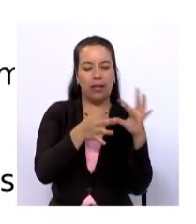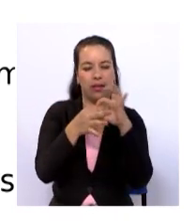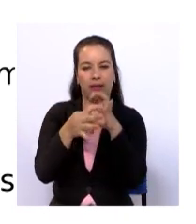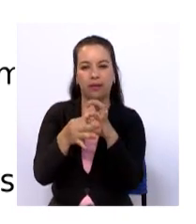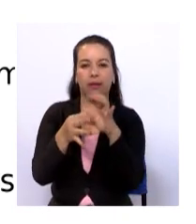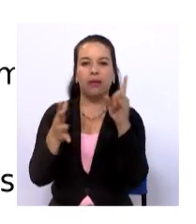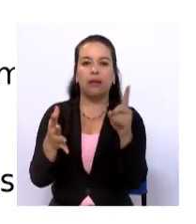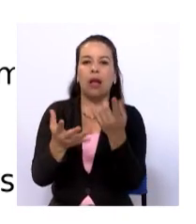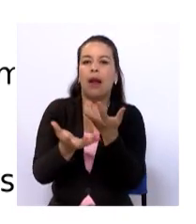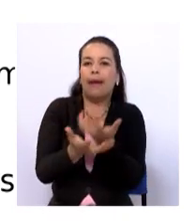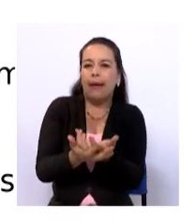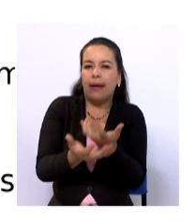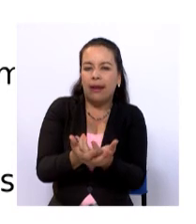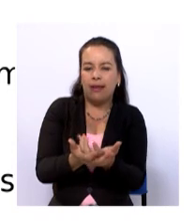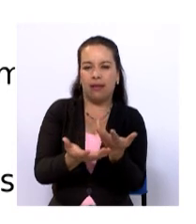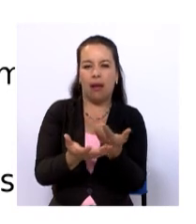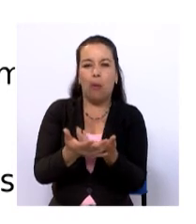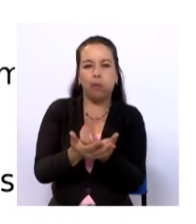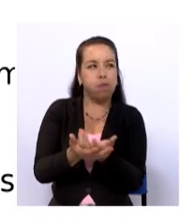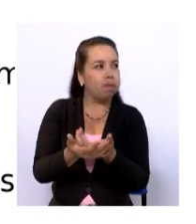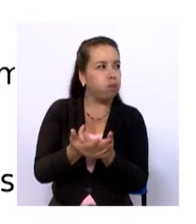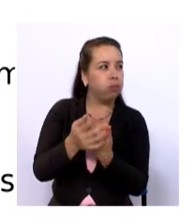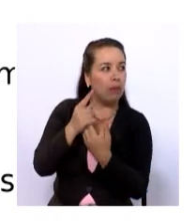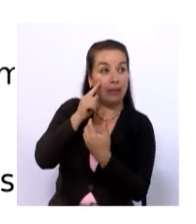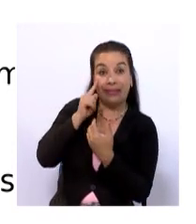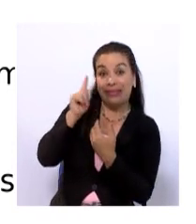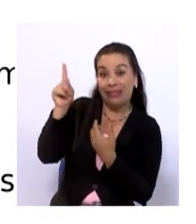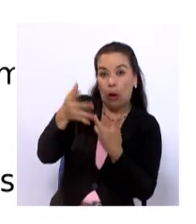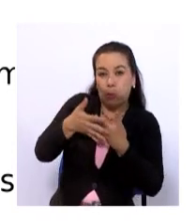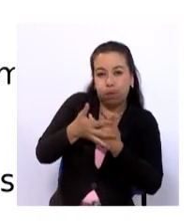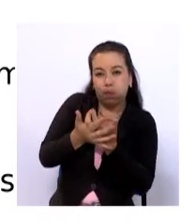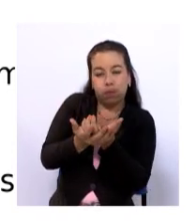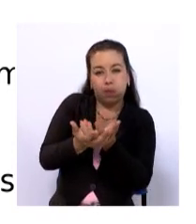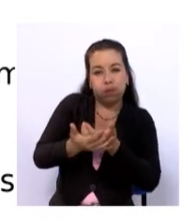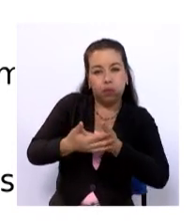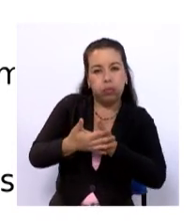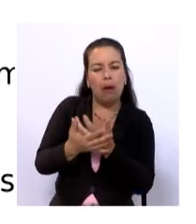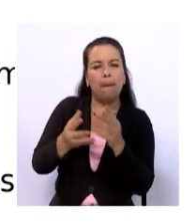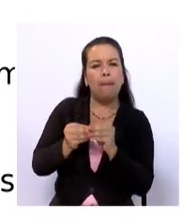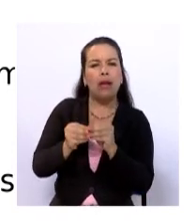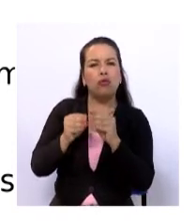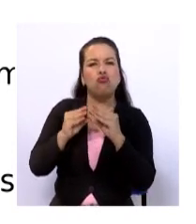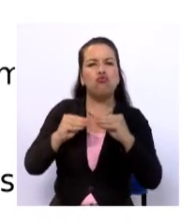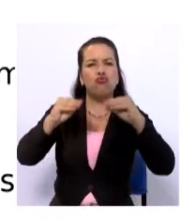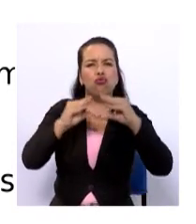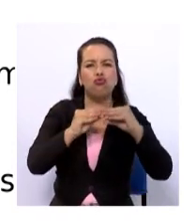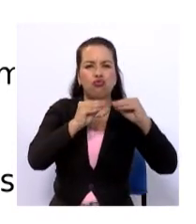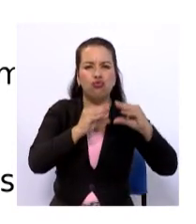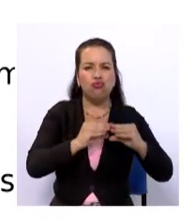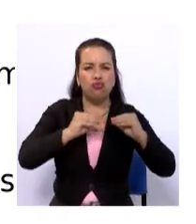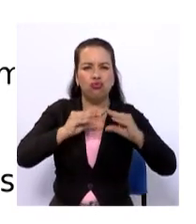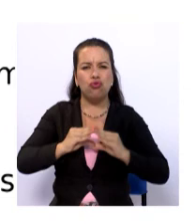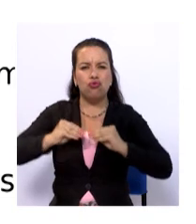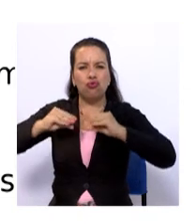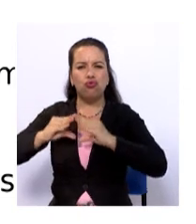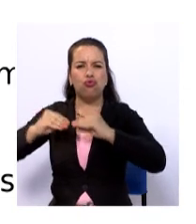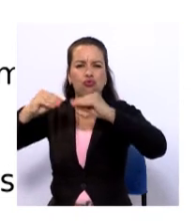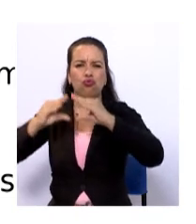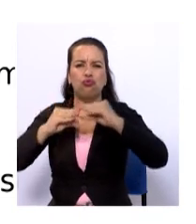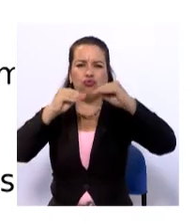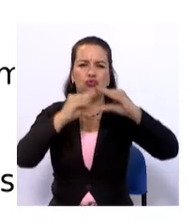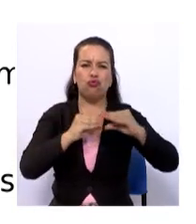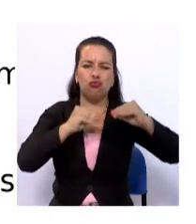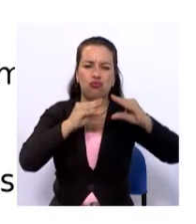líquido que está contenido en la cavidad sinovial y tenemos algunas bolsas sinovial es que la gente